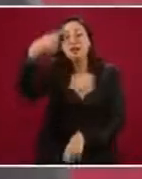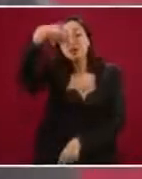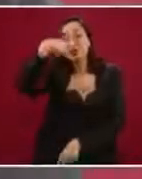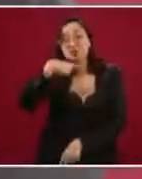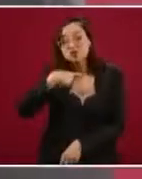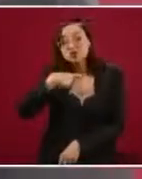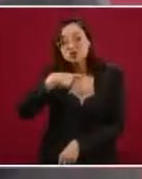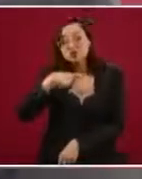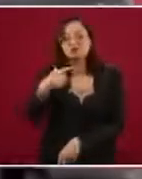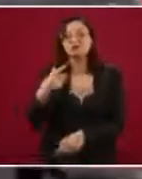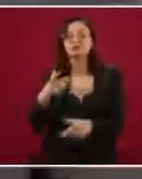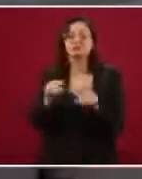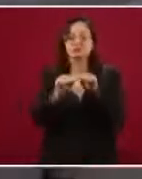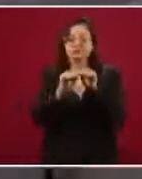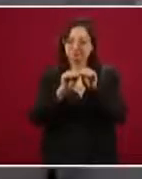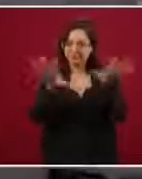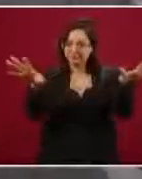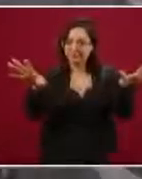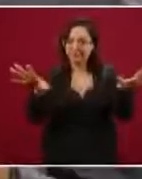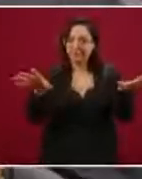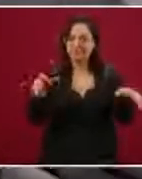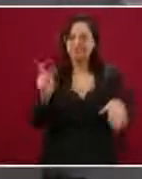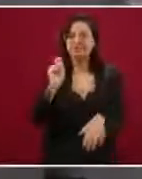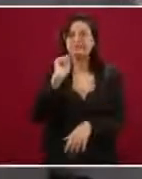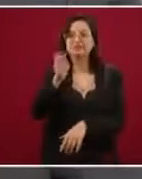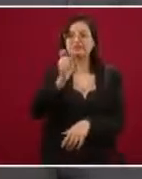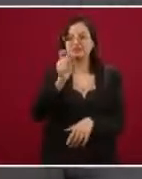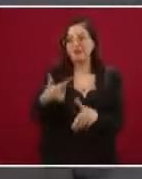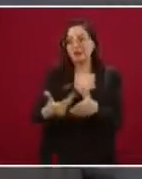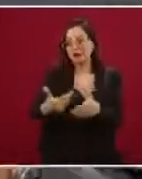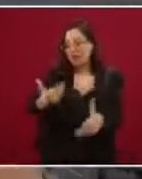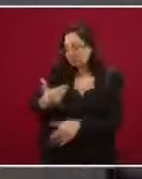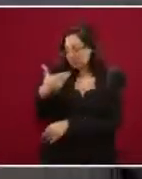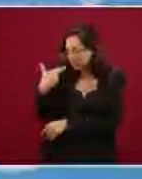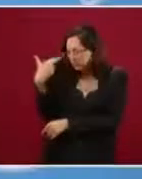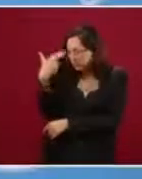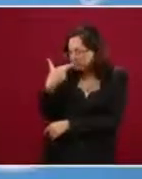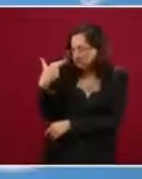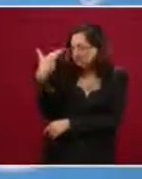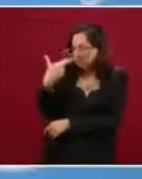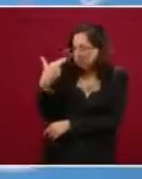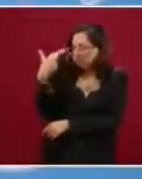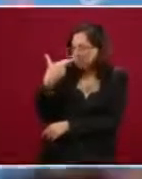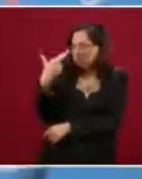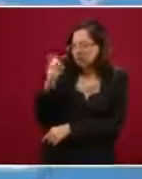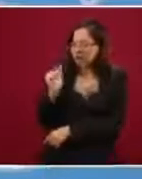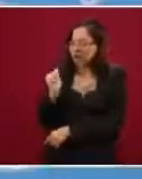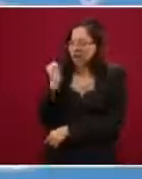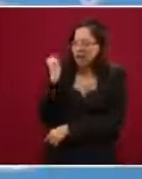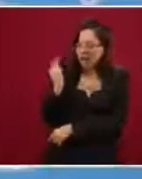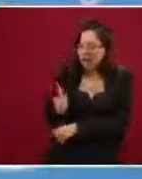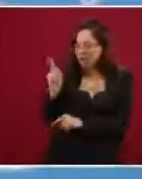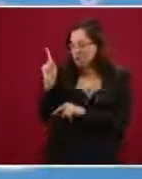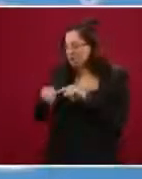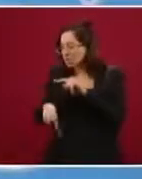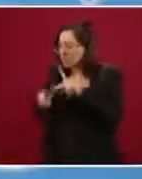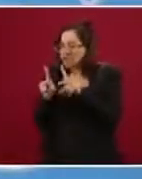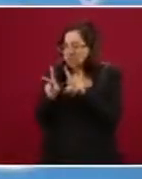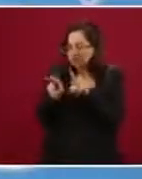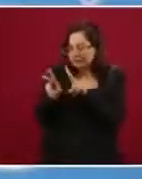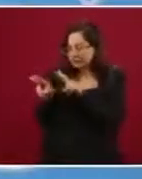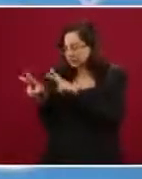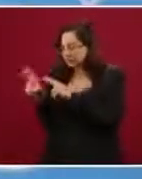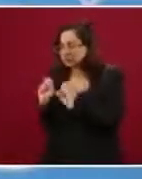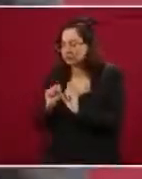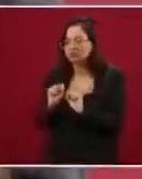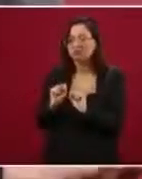de estar grabada anticipadamente por si había un exceso de mi